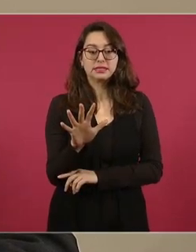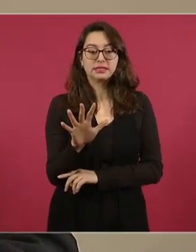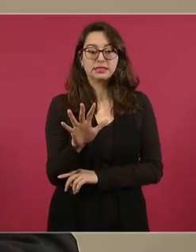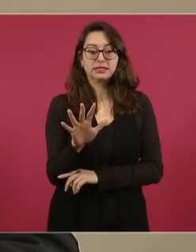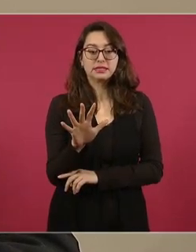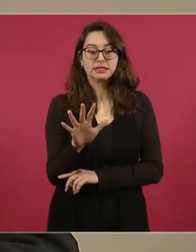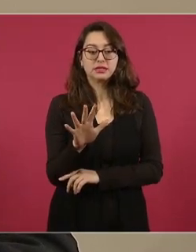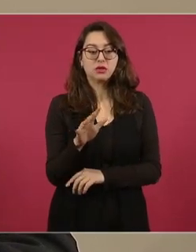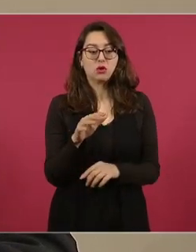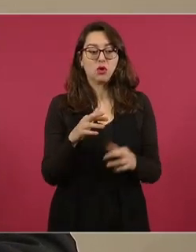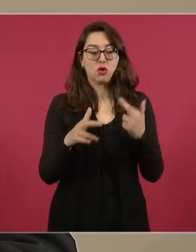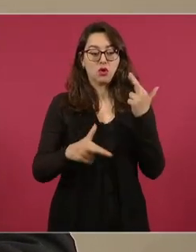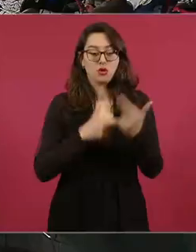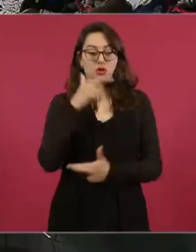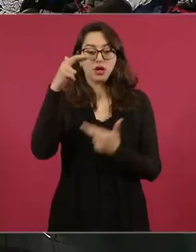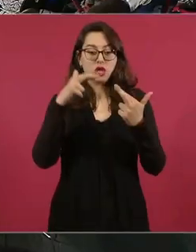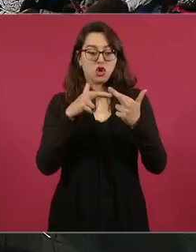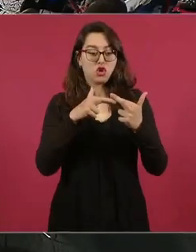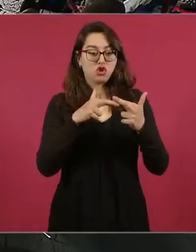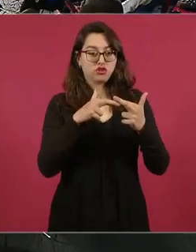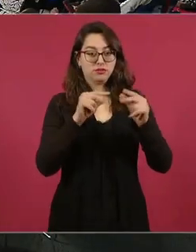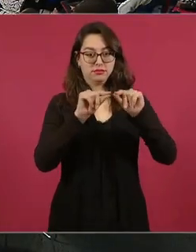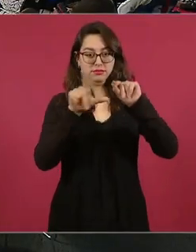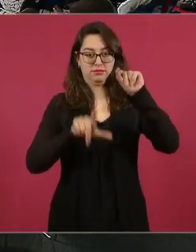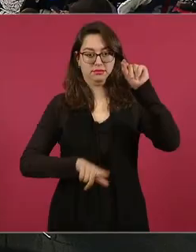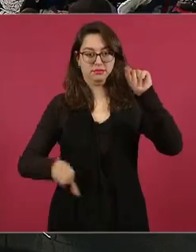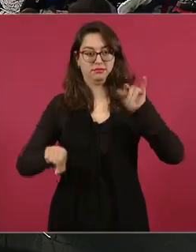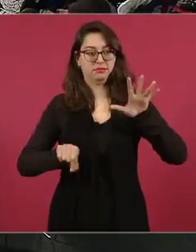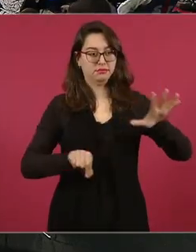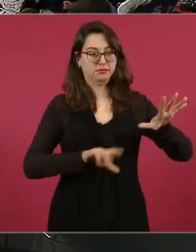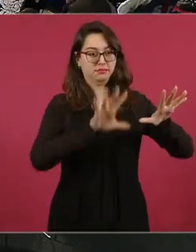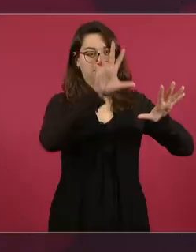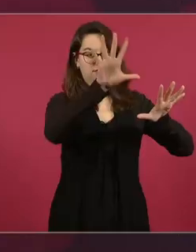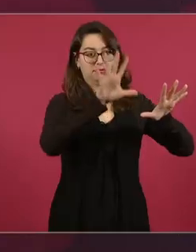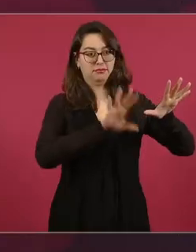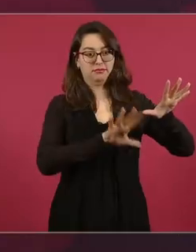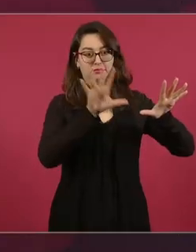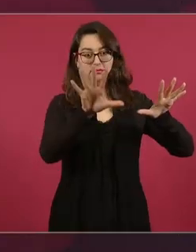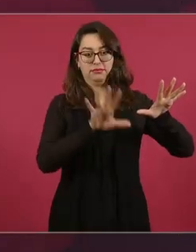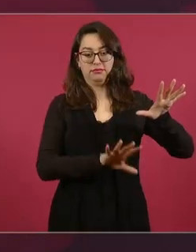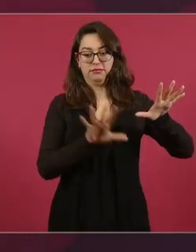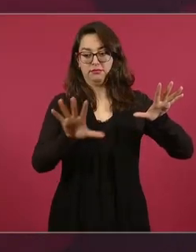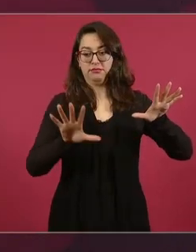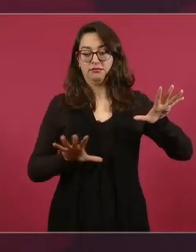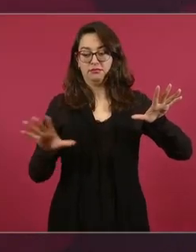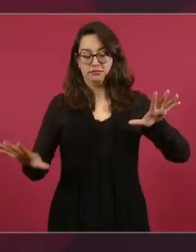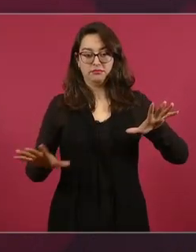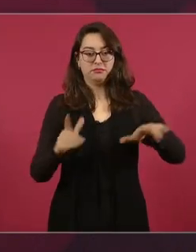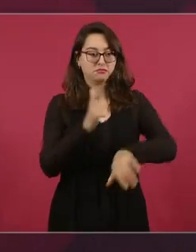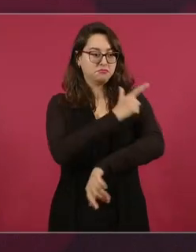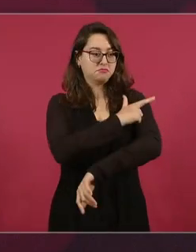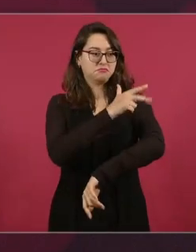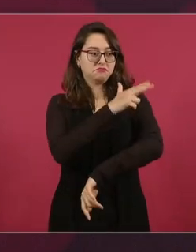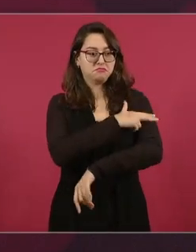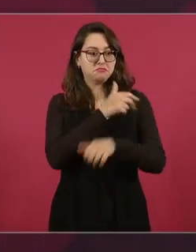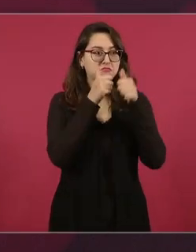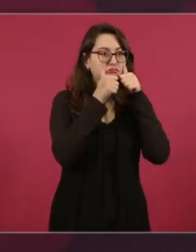regiones atendidas por la Guardia Nacional, todo el país.